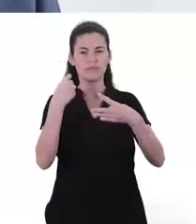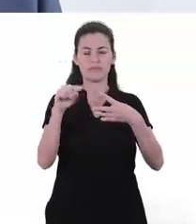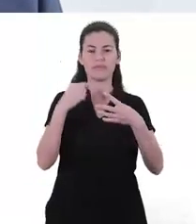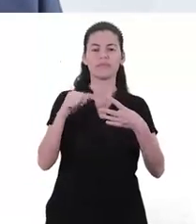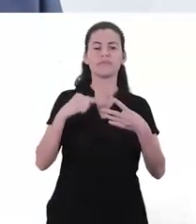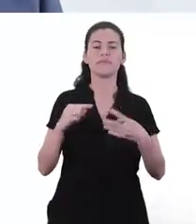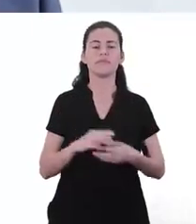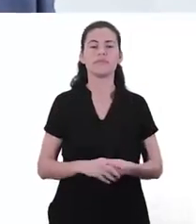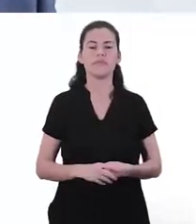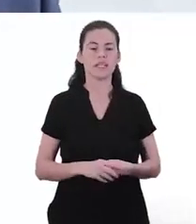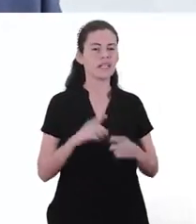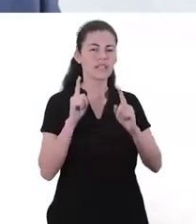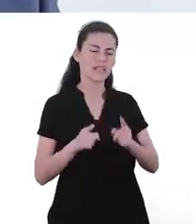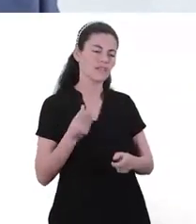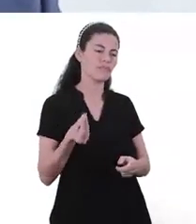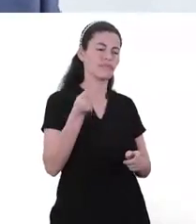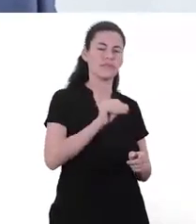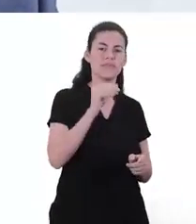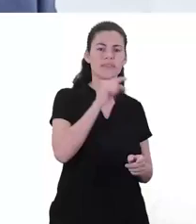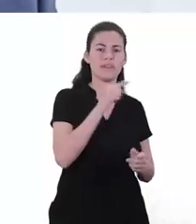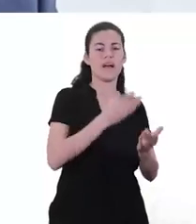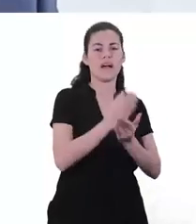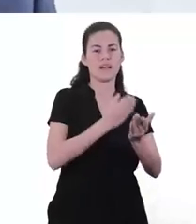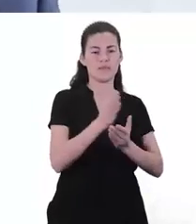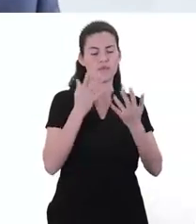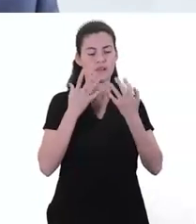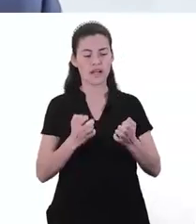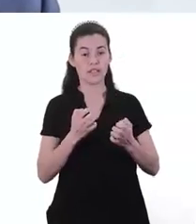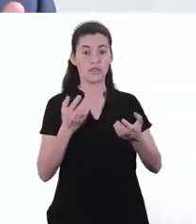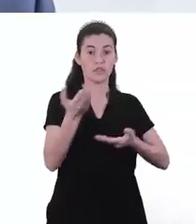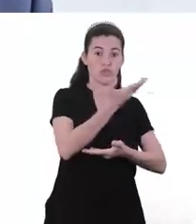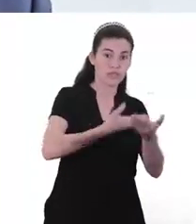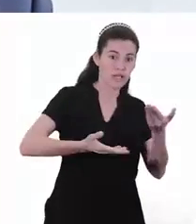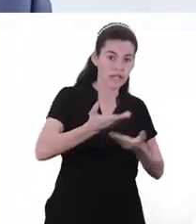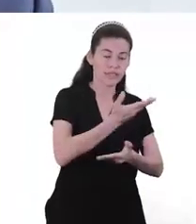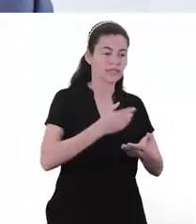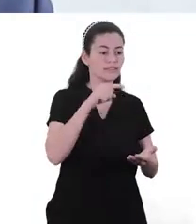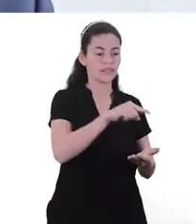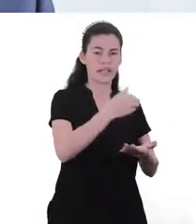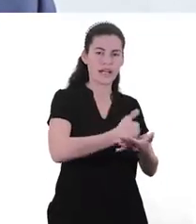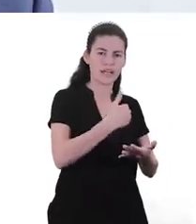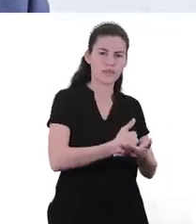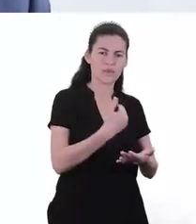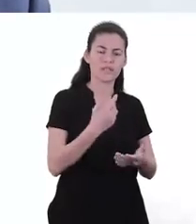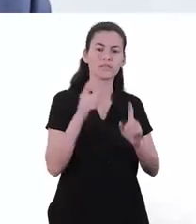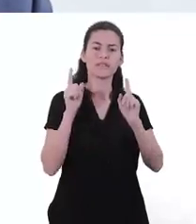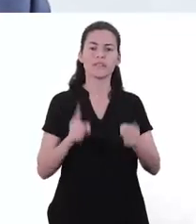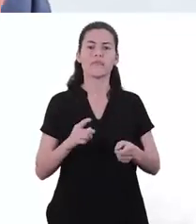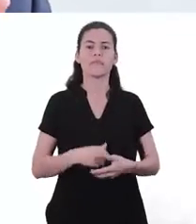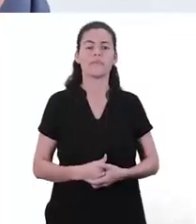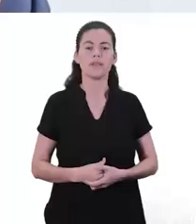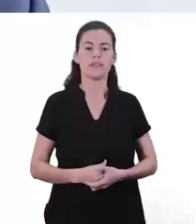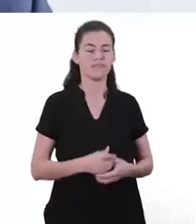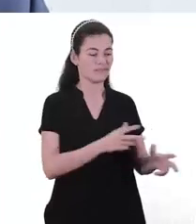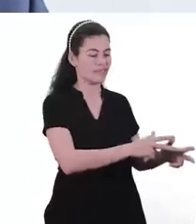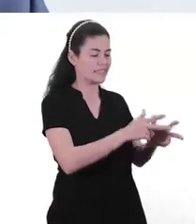siente incentivado más, ¿qué más puede ganar el chico además de todo esto? De socializar, de esas señales que nos pueden dar y a lo mejor esas cosas que nos